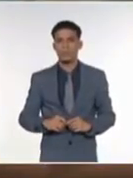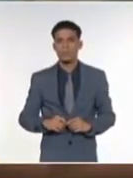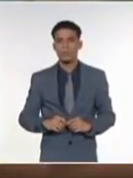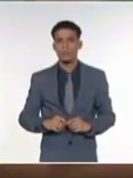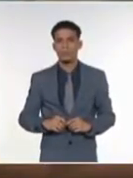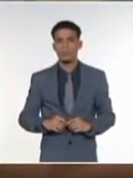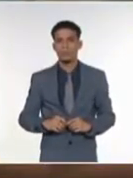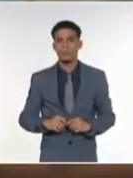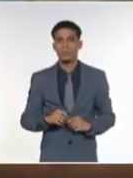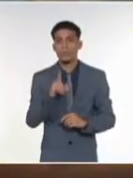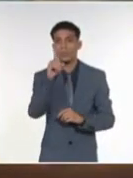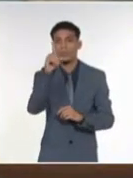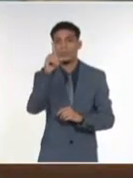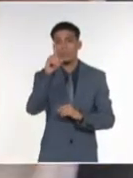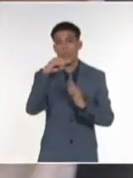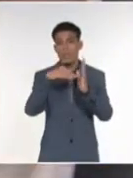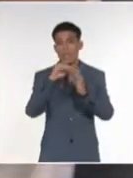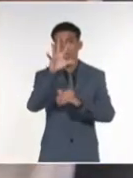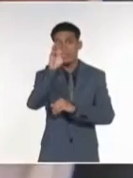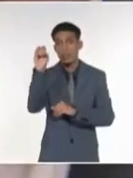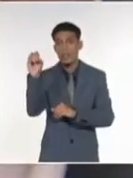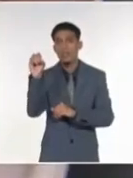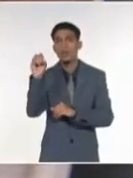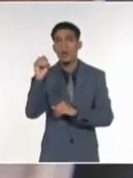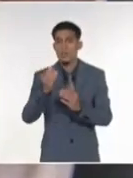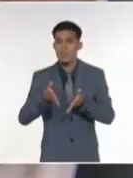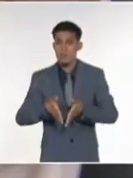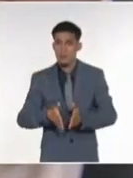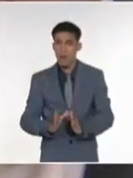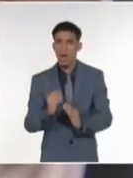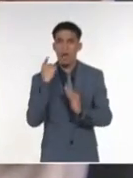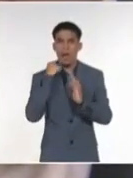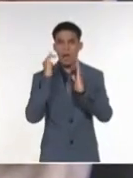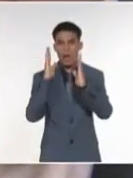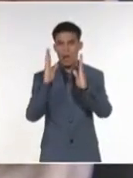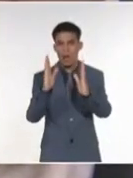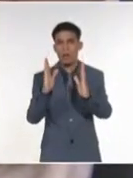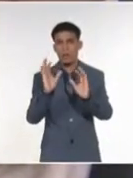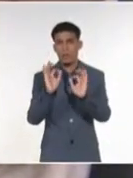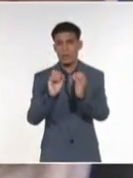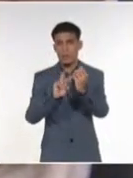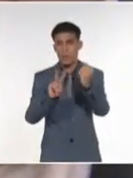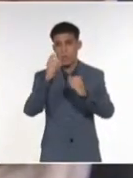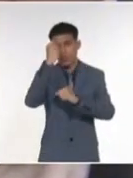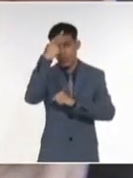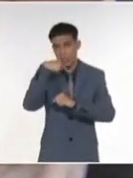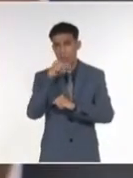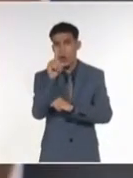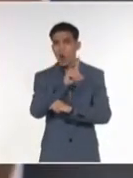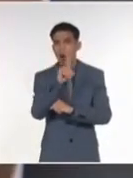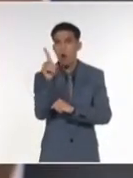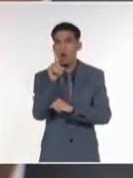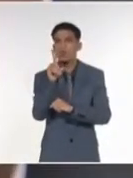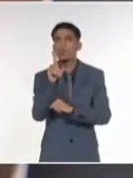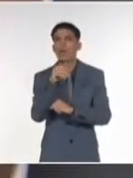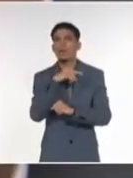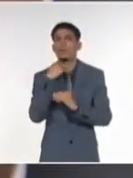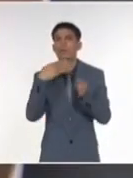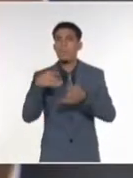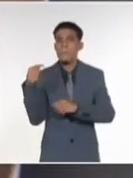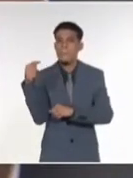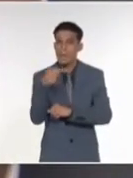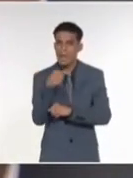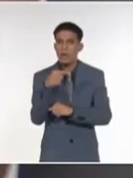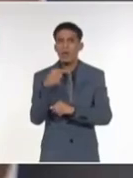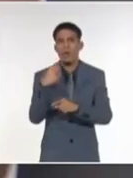Más de 1.500 nacimientos se reportan en lo que va de año en Ciego de Ávila, con 11 fallecidos menos que igual periodo de etapa